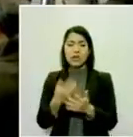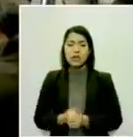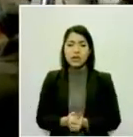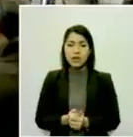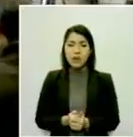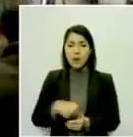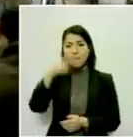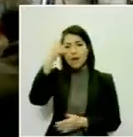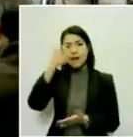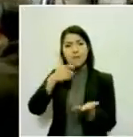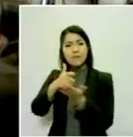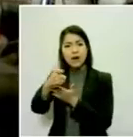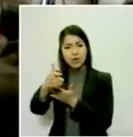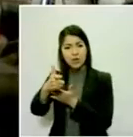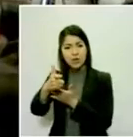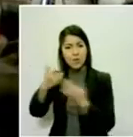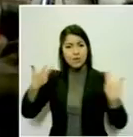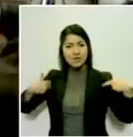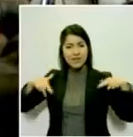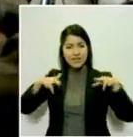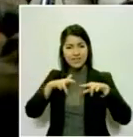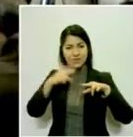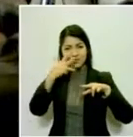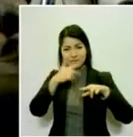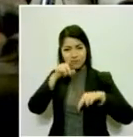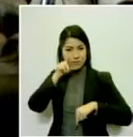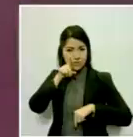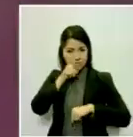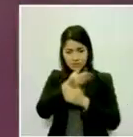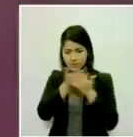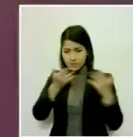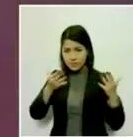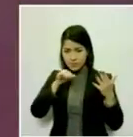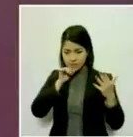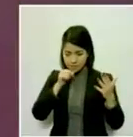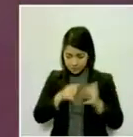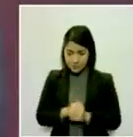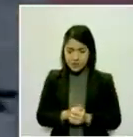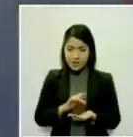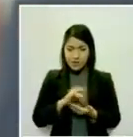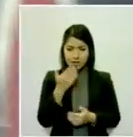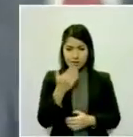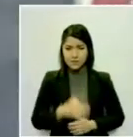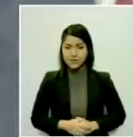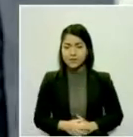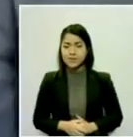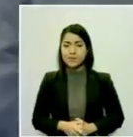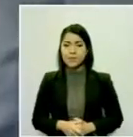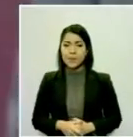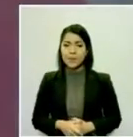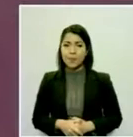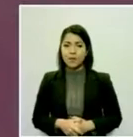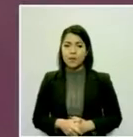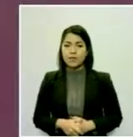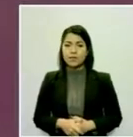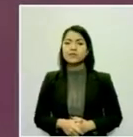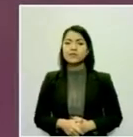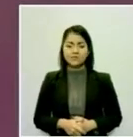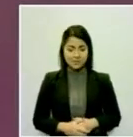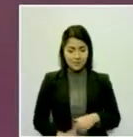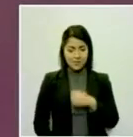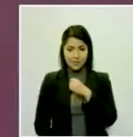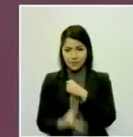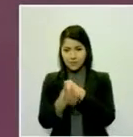la nómina magisterial, los maestros, las maestras. Gracias, David. Con su permiso,